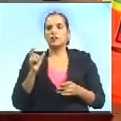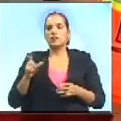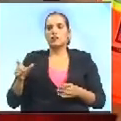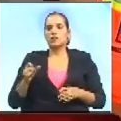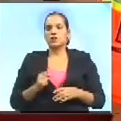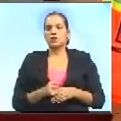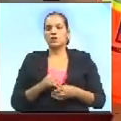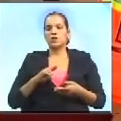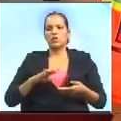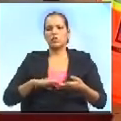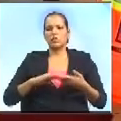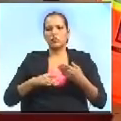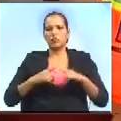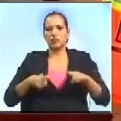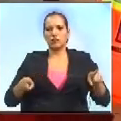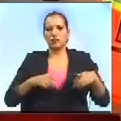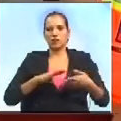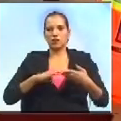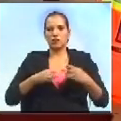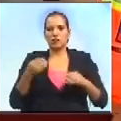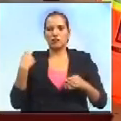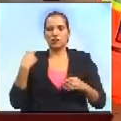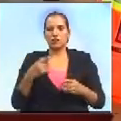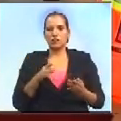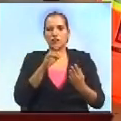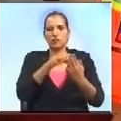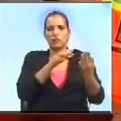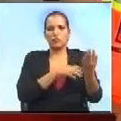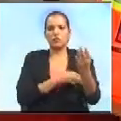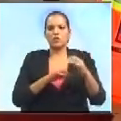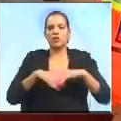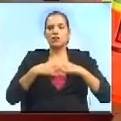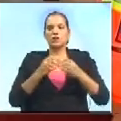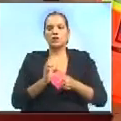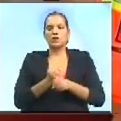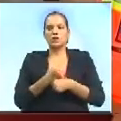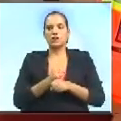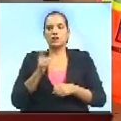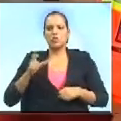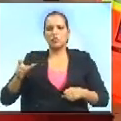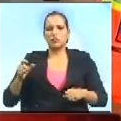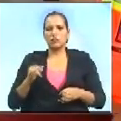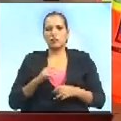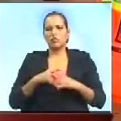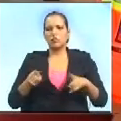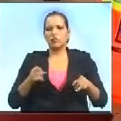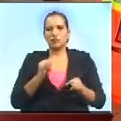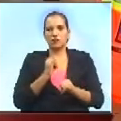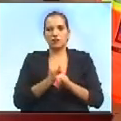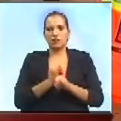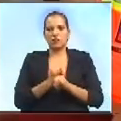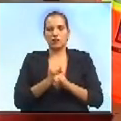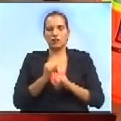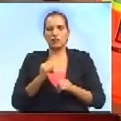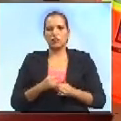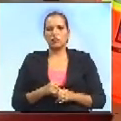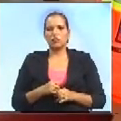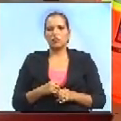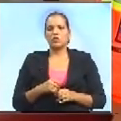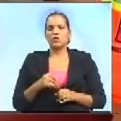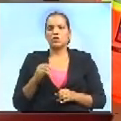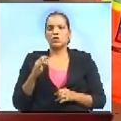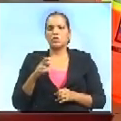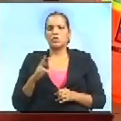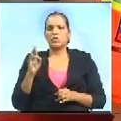de Riesgo Cantonal tiene un proceso para poder generar la actuación de las instituciones del nivel desconcentrado